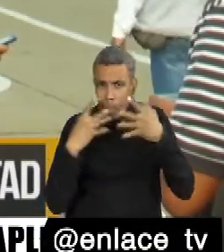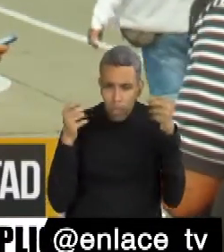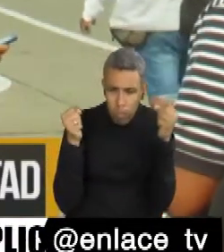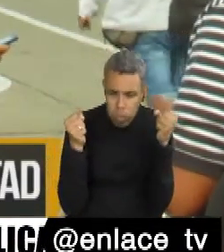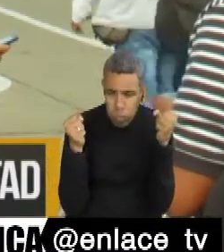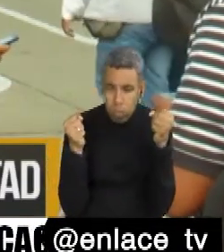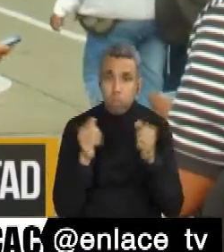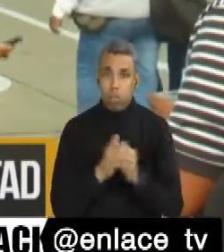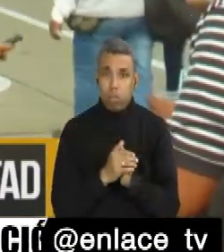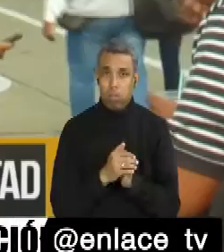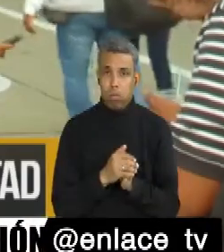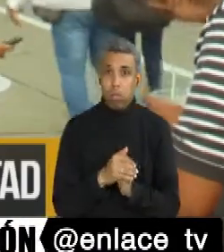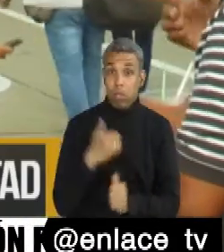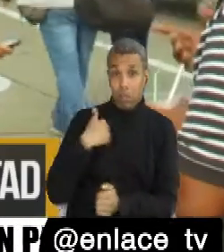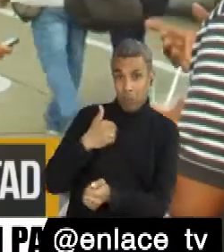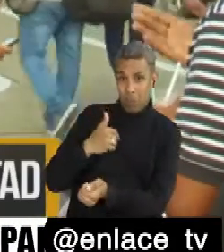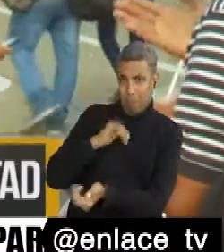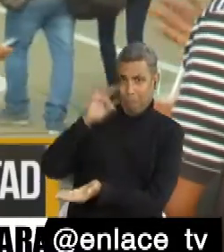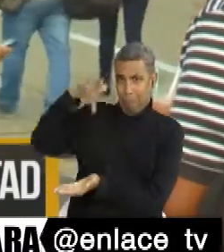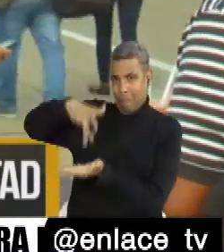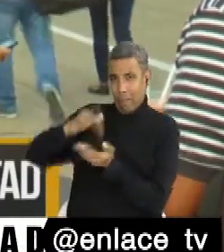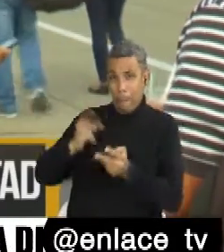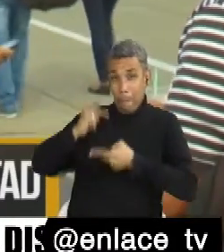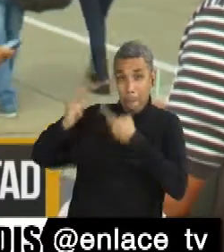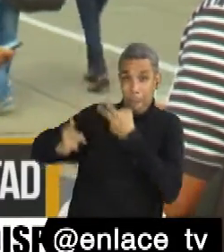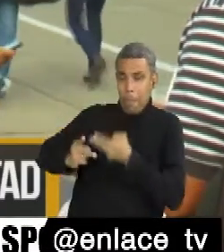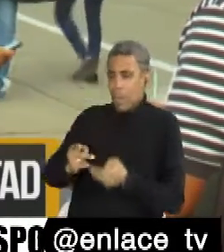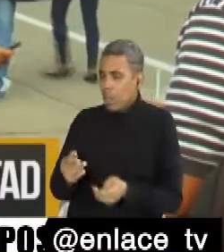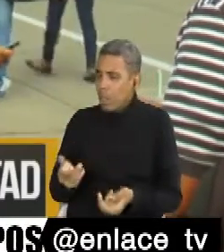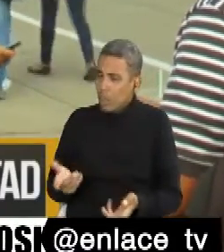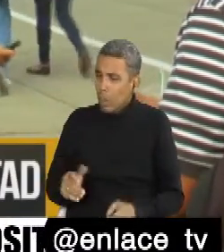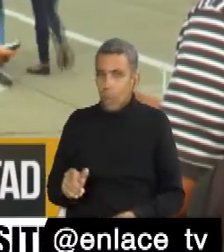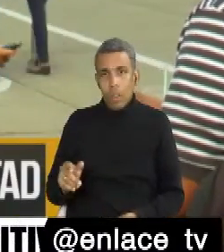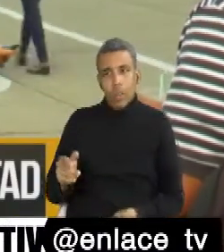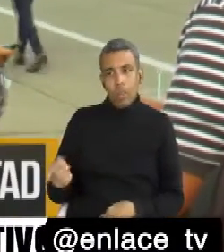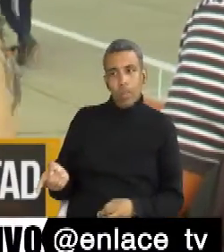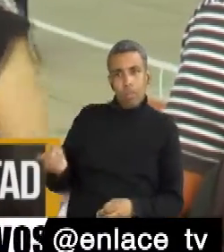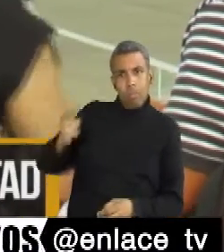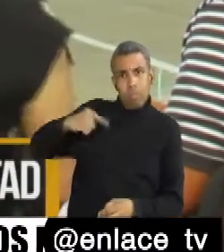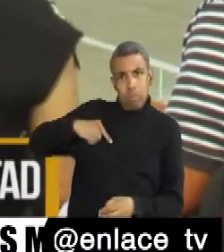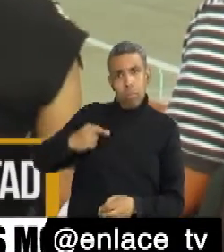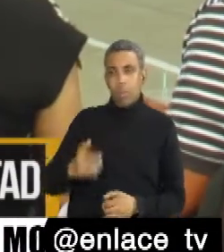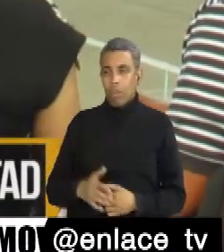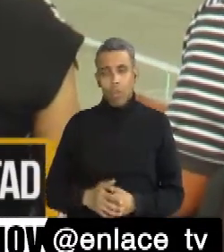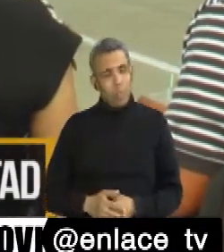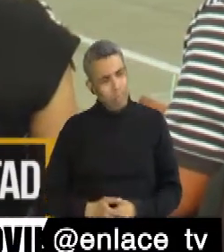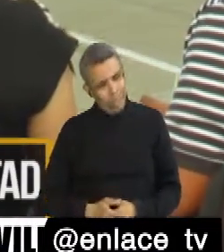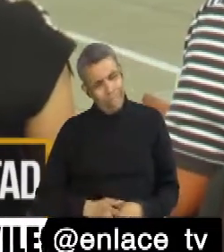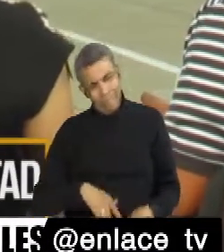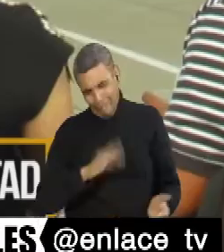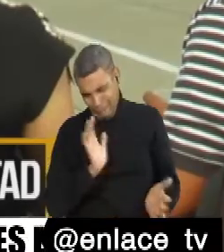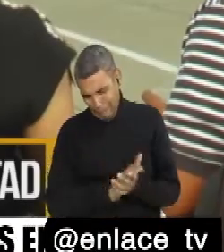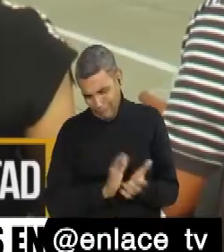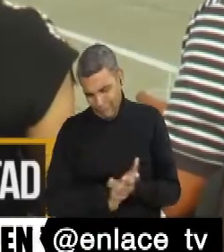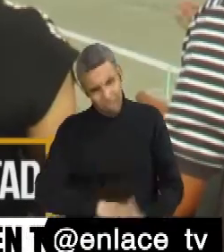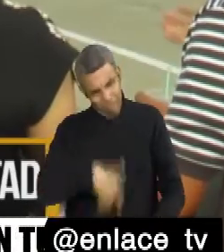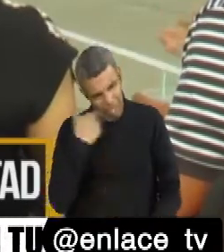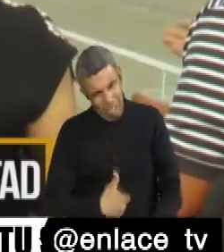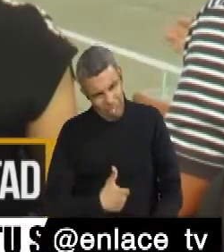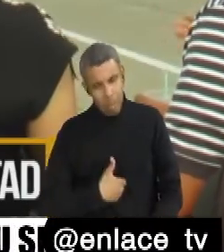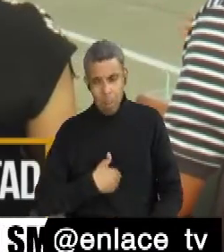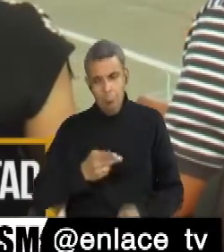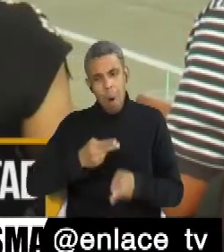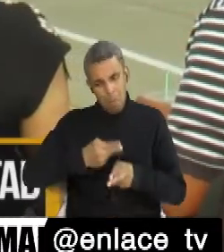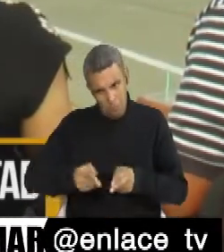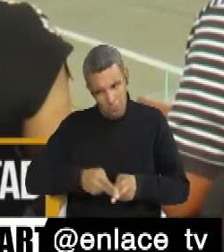era con ese espíritu de ánimo, uno le daba fortaleza, decía esto se va a clarificar, esto